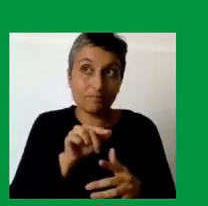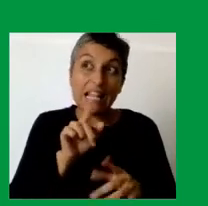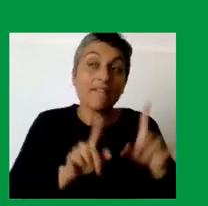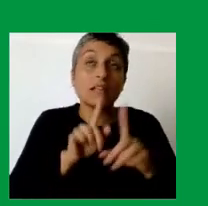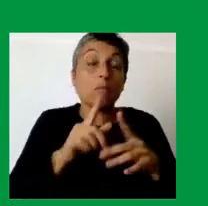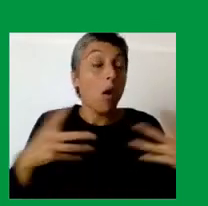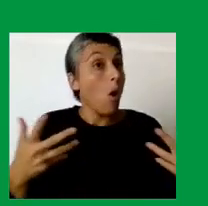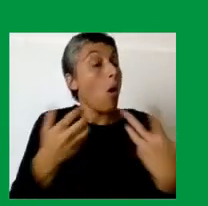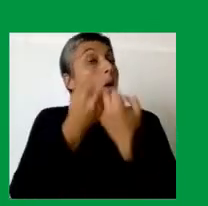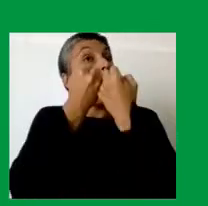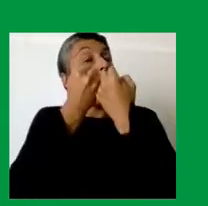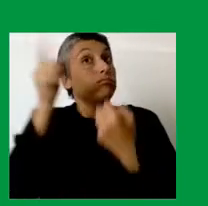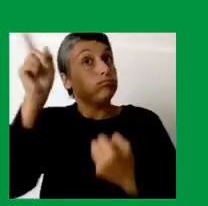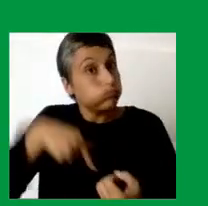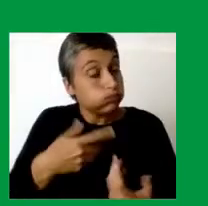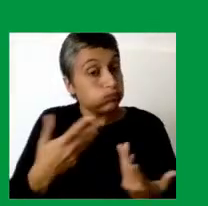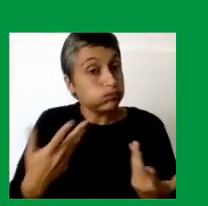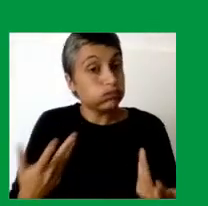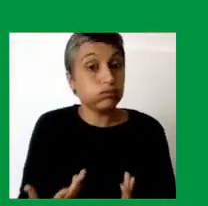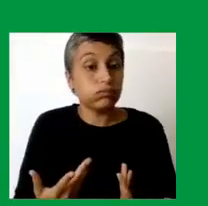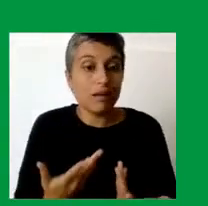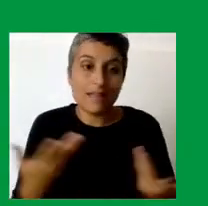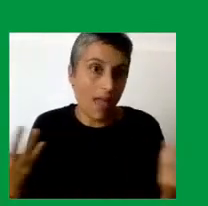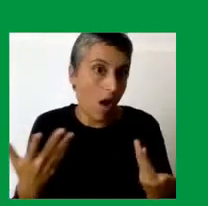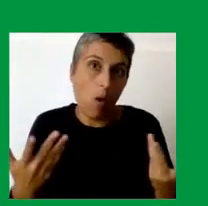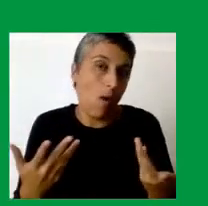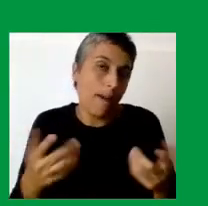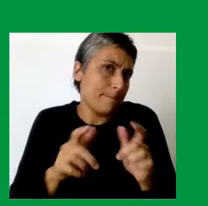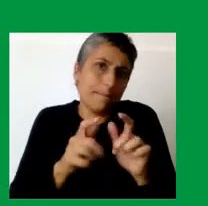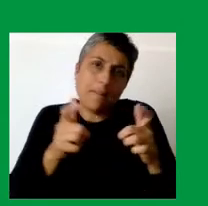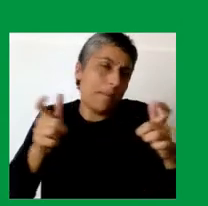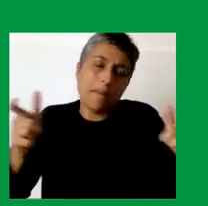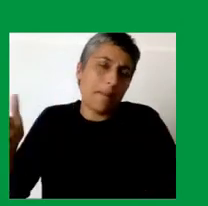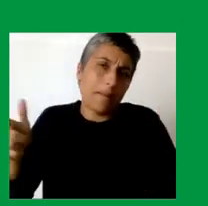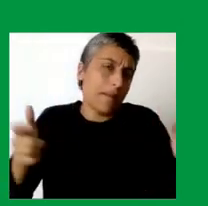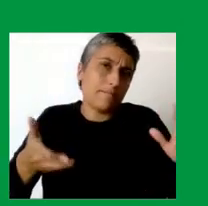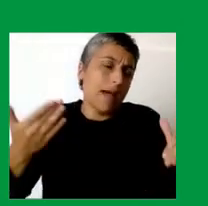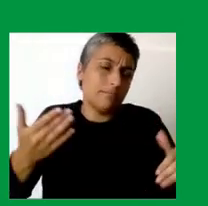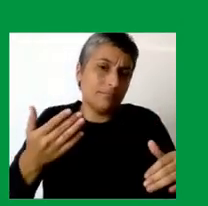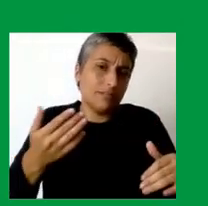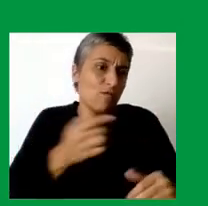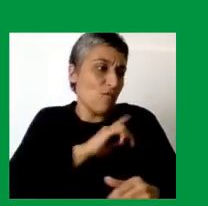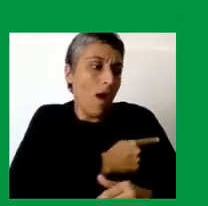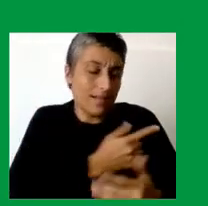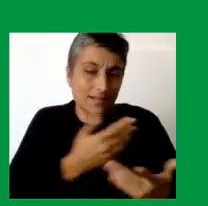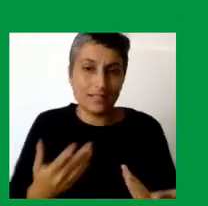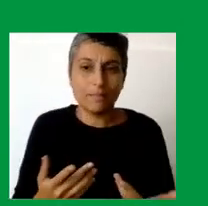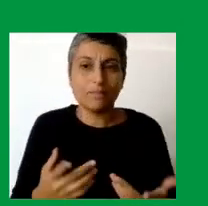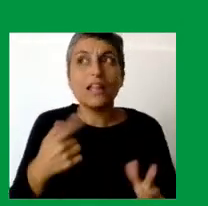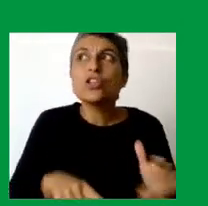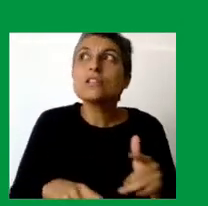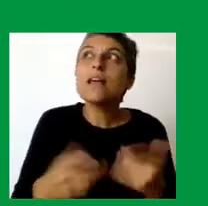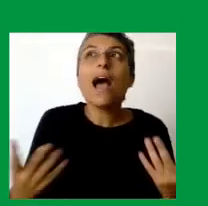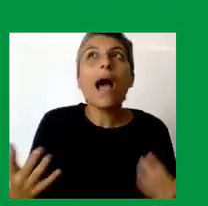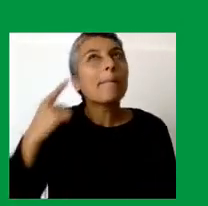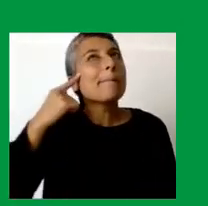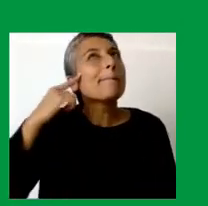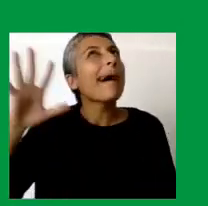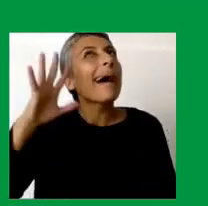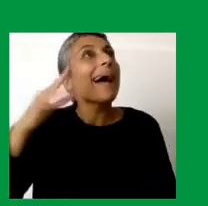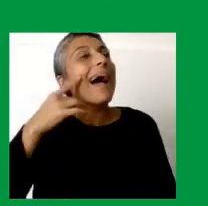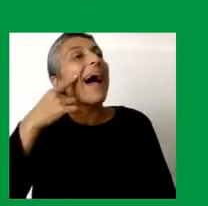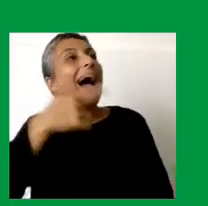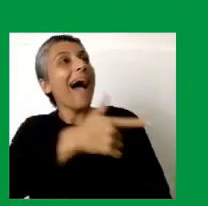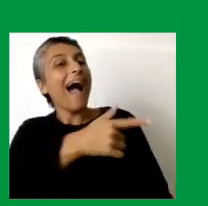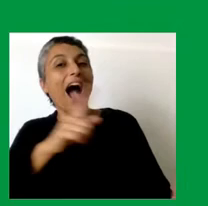irrumpió también y ahora está ahí muy, muy potente. Entonces dije, bueno, ¿por qué no hacemos un podcast breve, hablando de